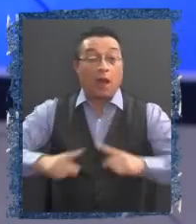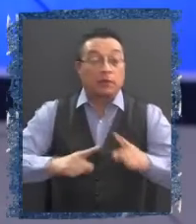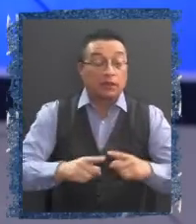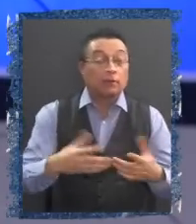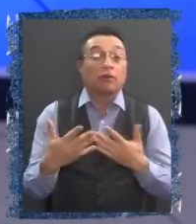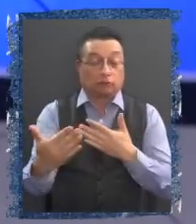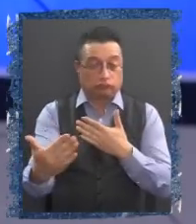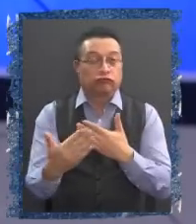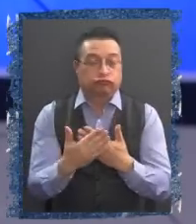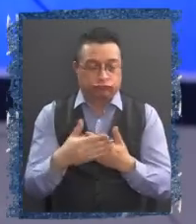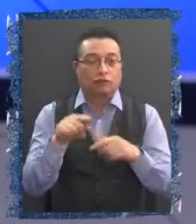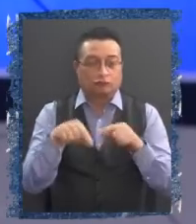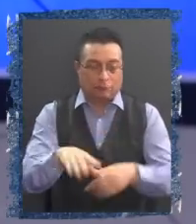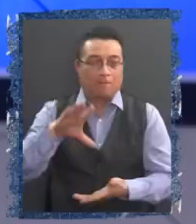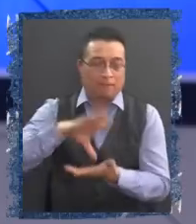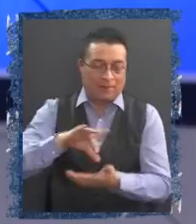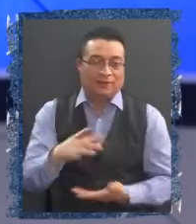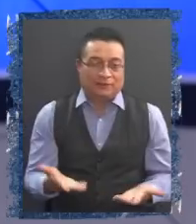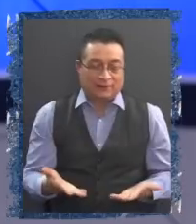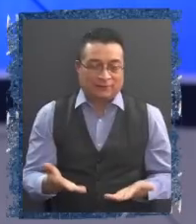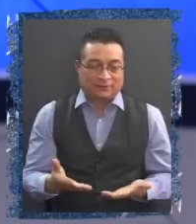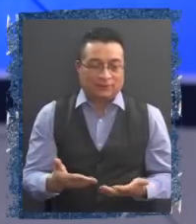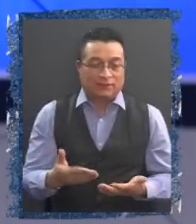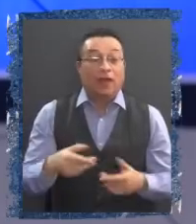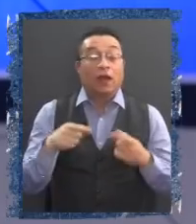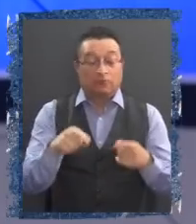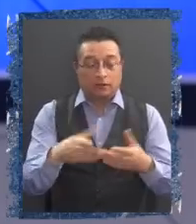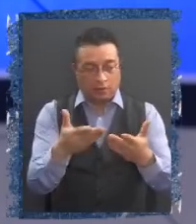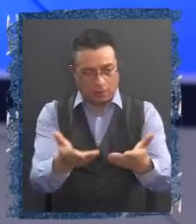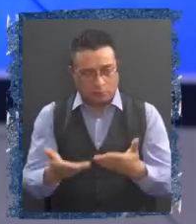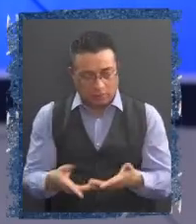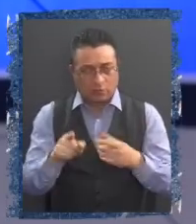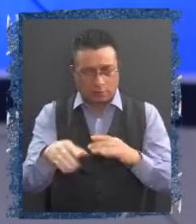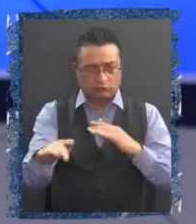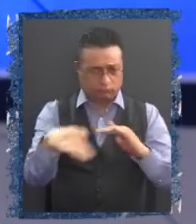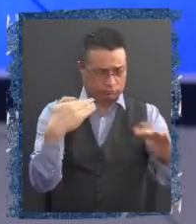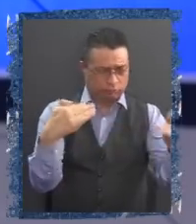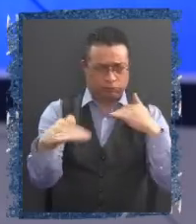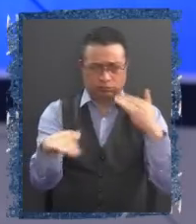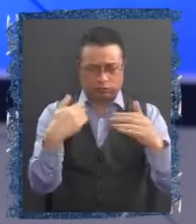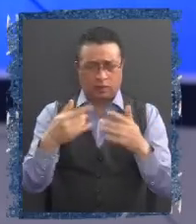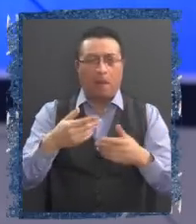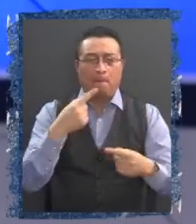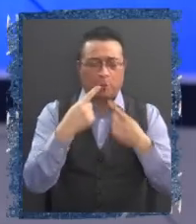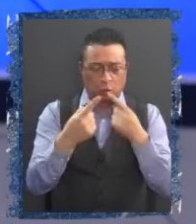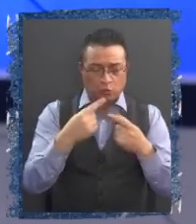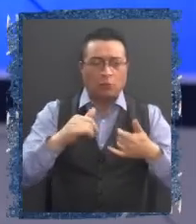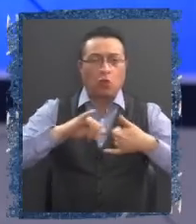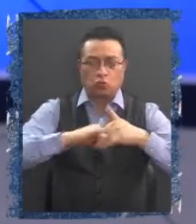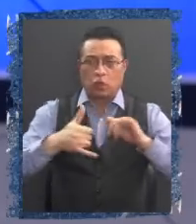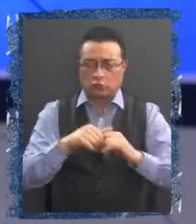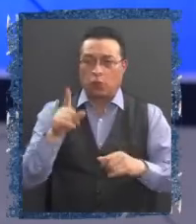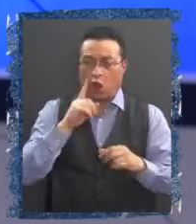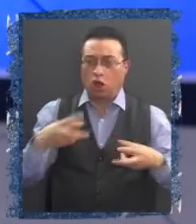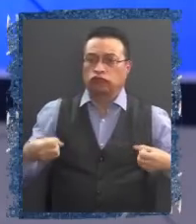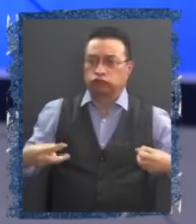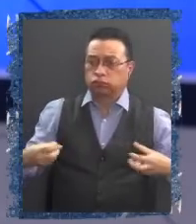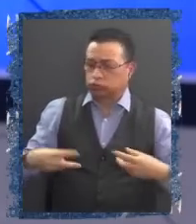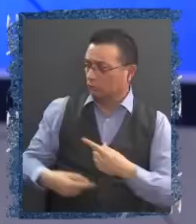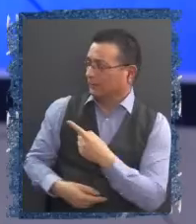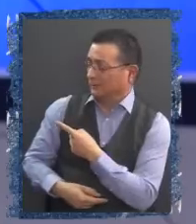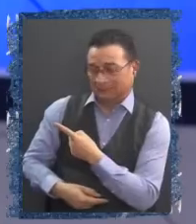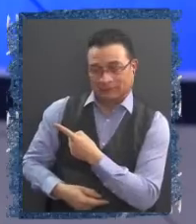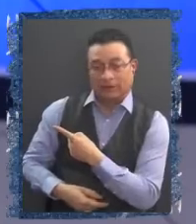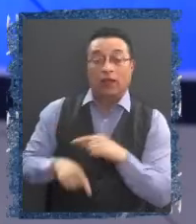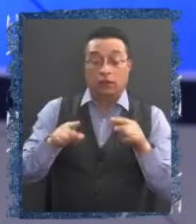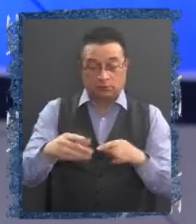a tener nuestro país? Les sigo invitando a enviar sus preguntas al WhatsApp que aparece ahí en pantalla y también les